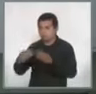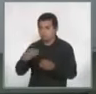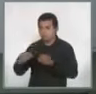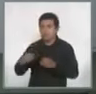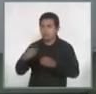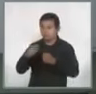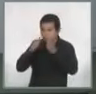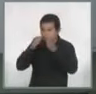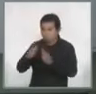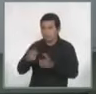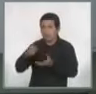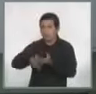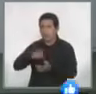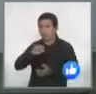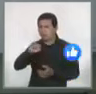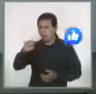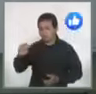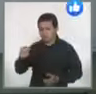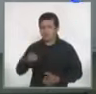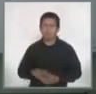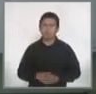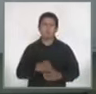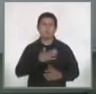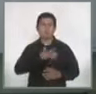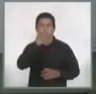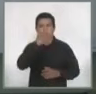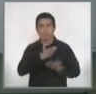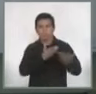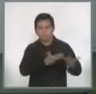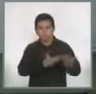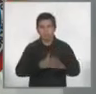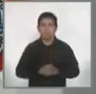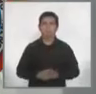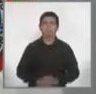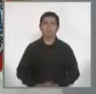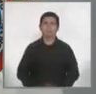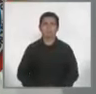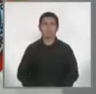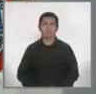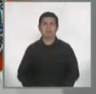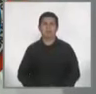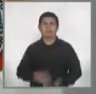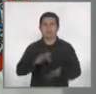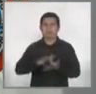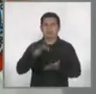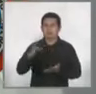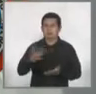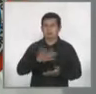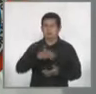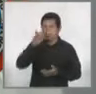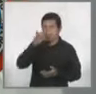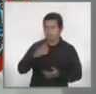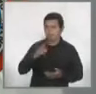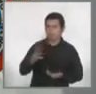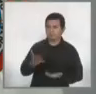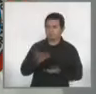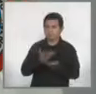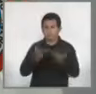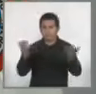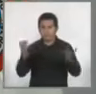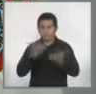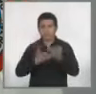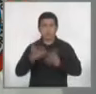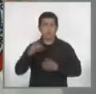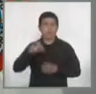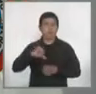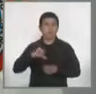y Desastres de los Servicios de Salud de Oaxaca. Muy buenas noches y adelante, por favor. Gracias, Dianita. Buenas noches, auditorio. El